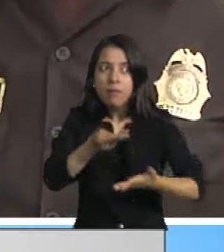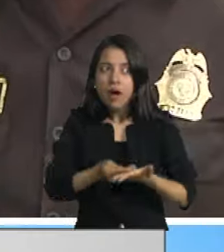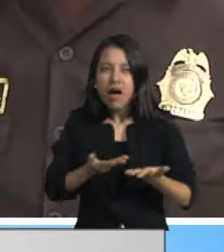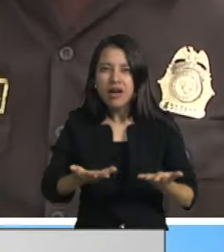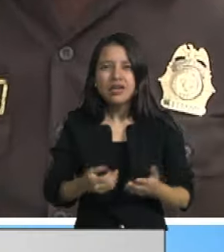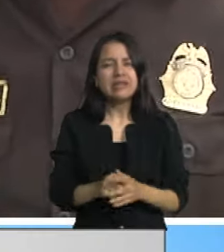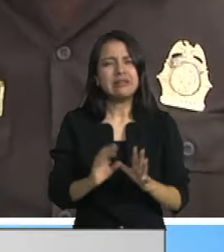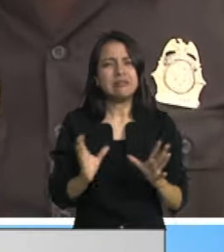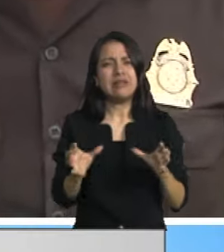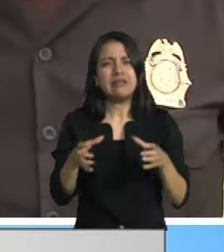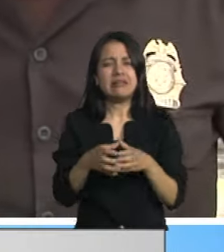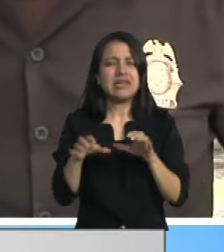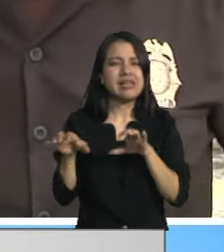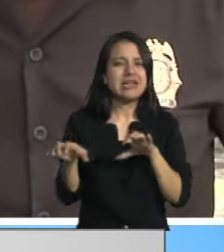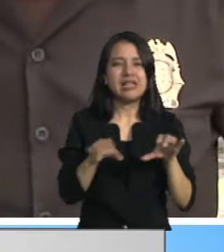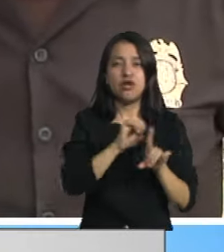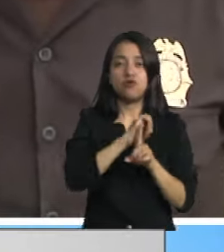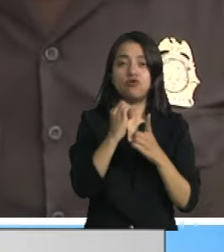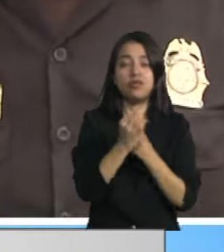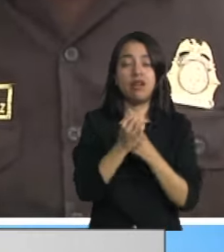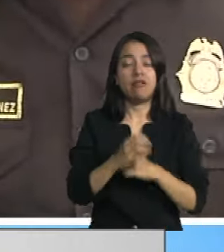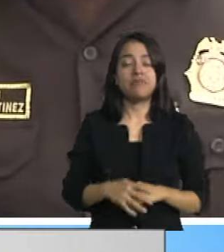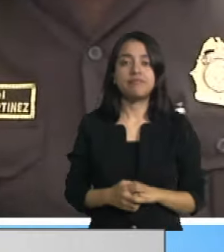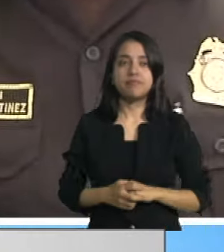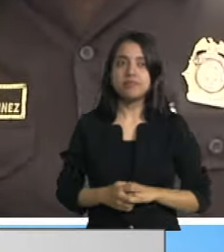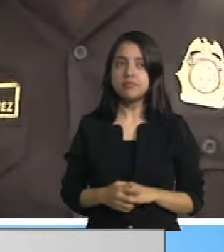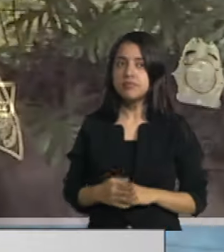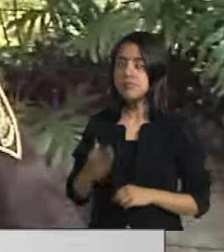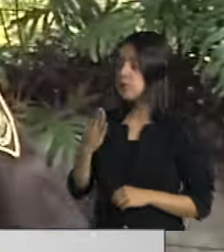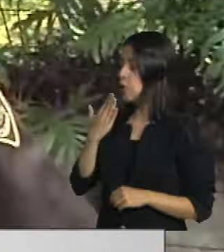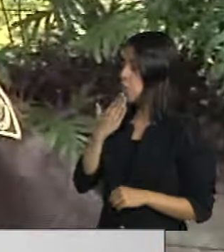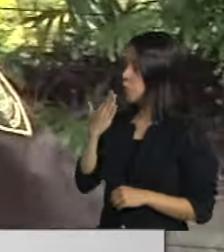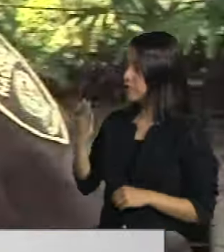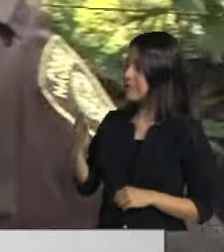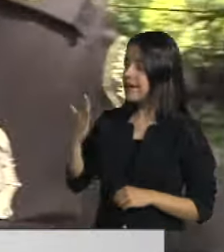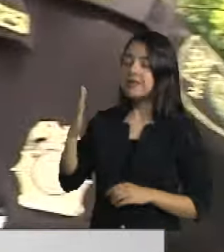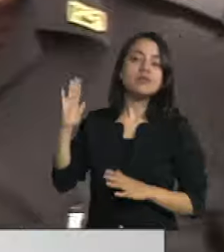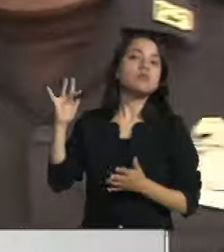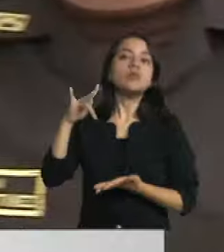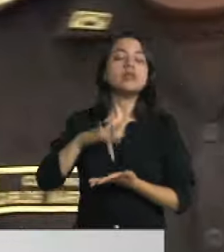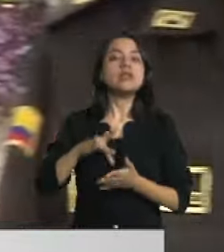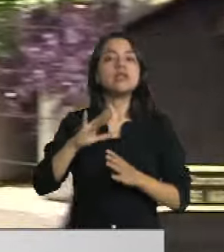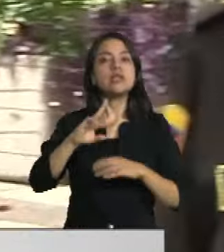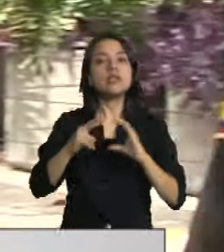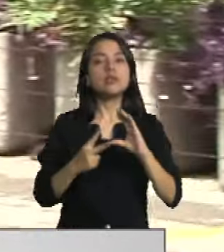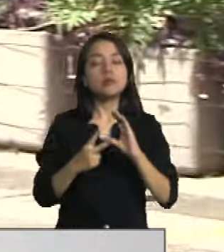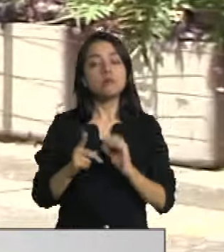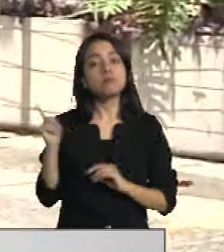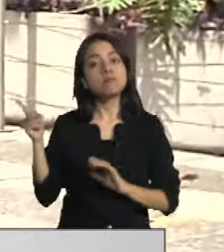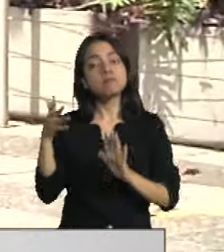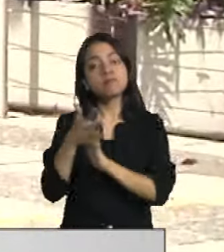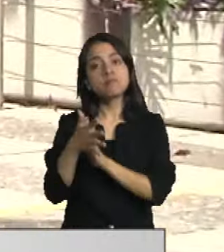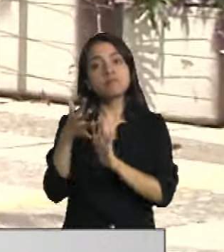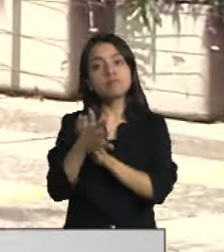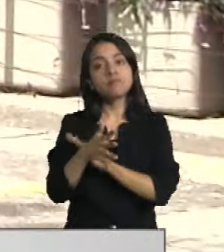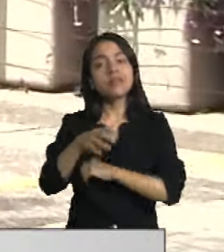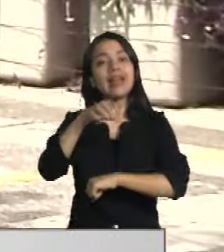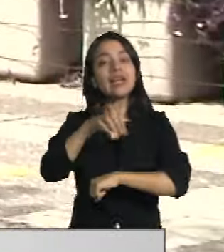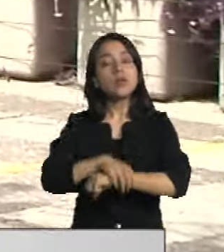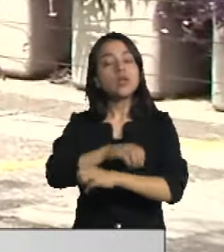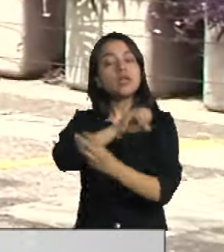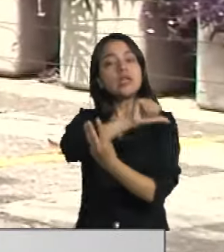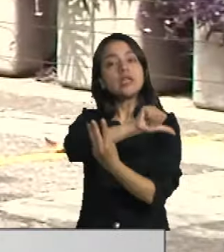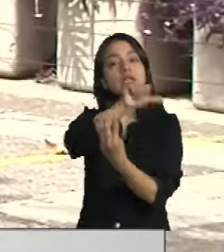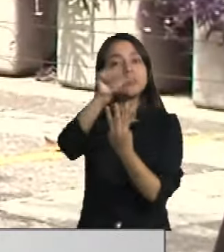social criminal a partir de estas 3 mujeres. Coronel, muchas gracias por atendernos a esta hora de la tarde. Entrega detalles de la captura de